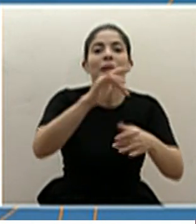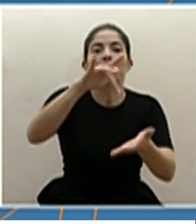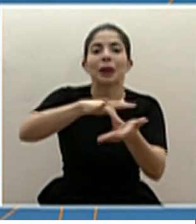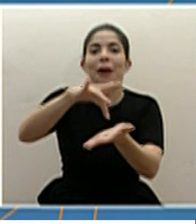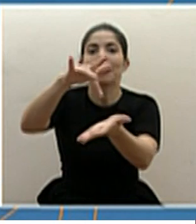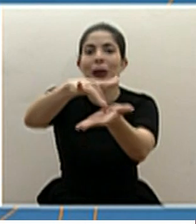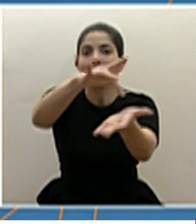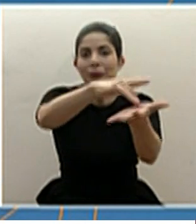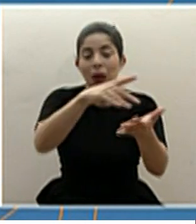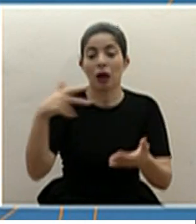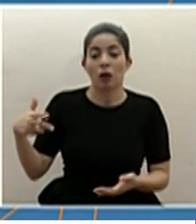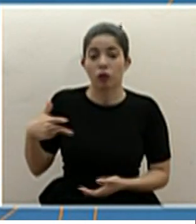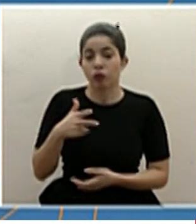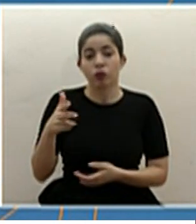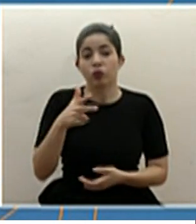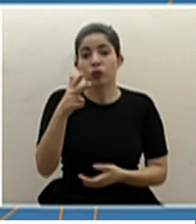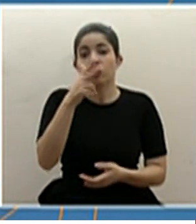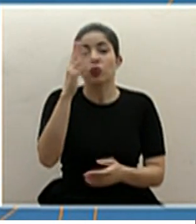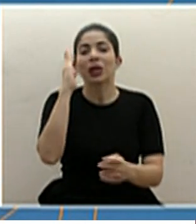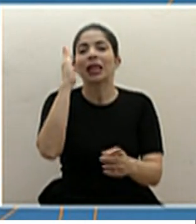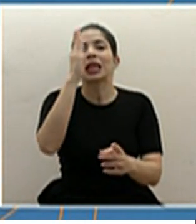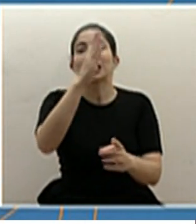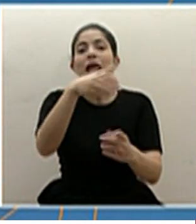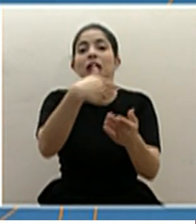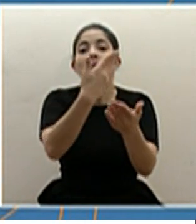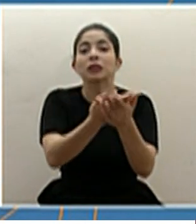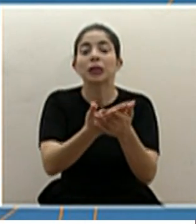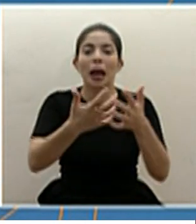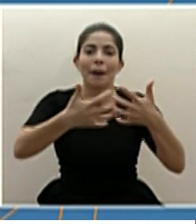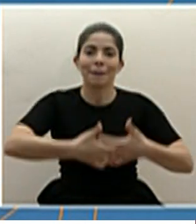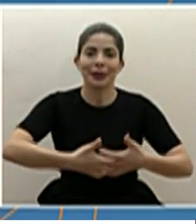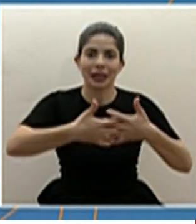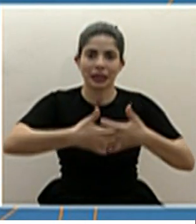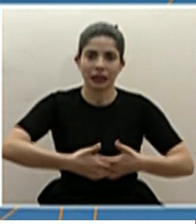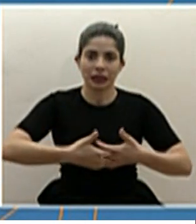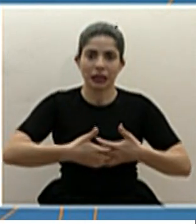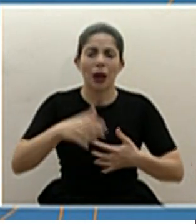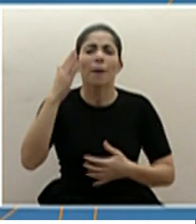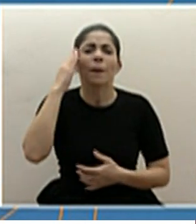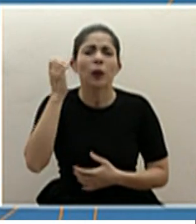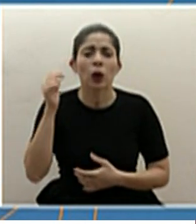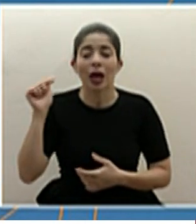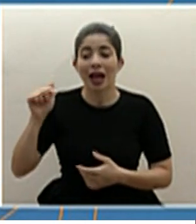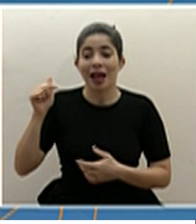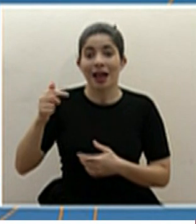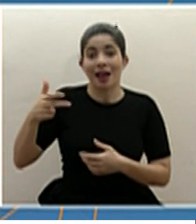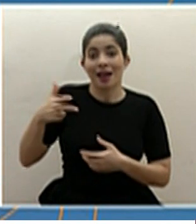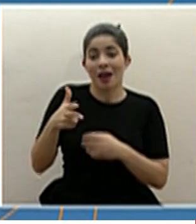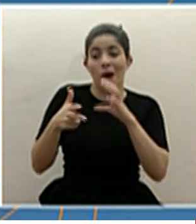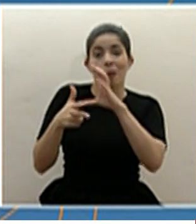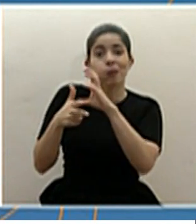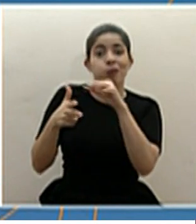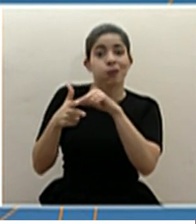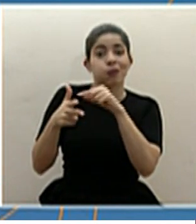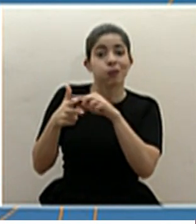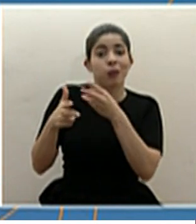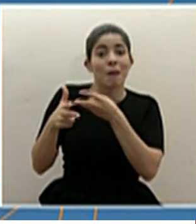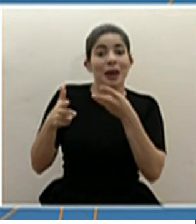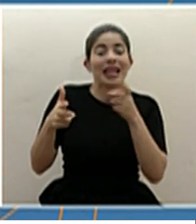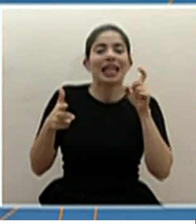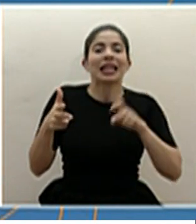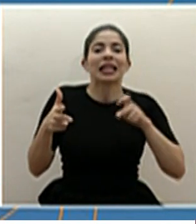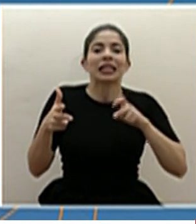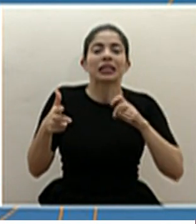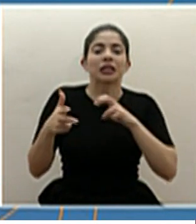va directamente a la empresa. Y esto se trata cuando los tipos de mercancía ameritan una manera de